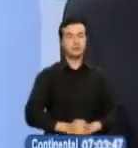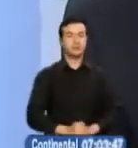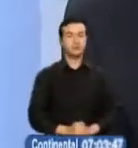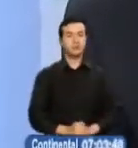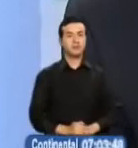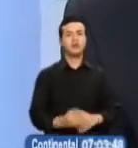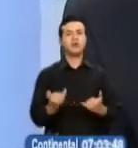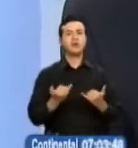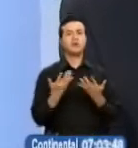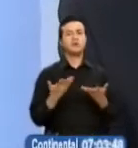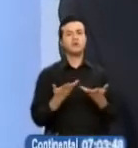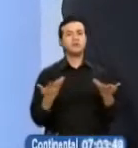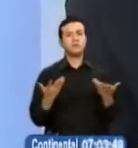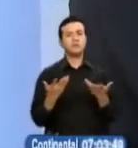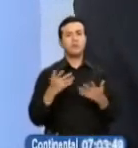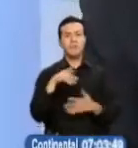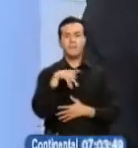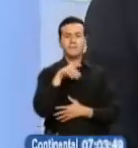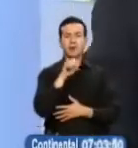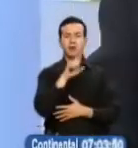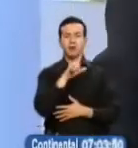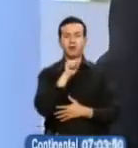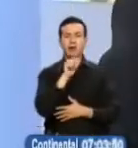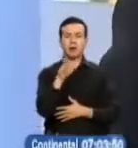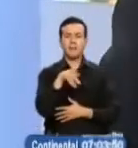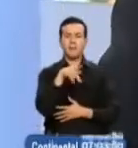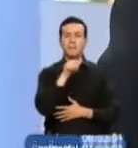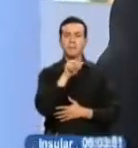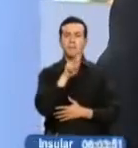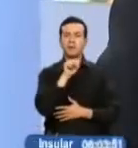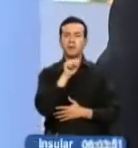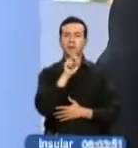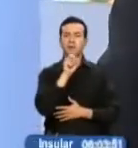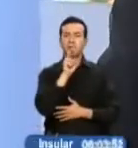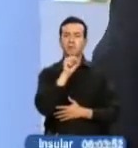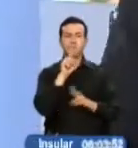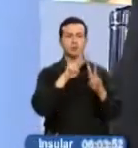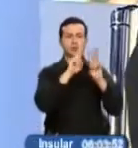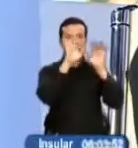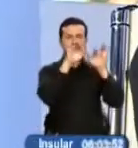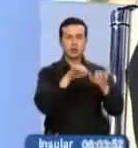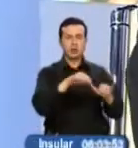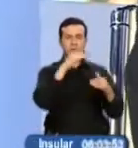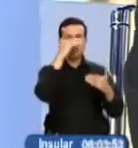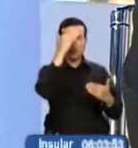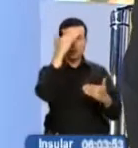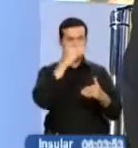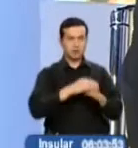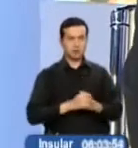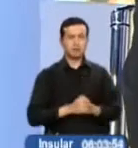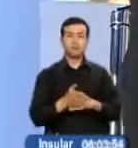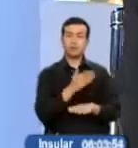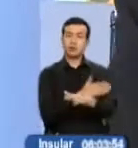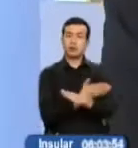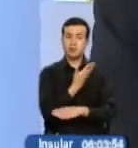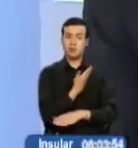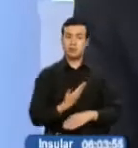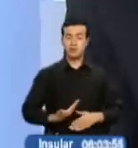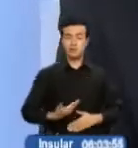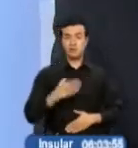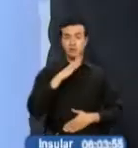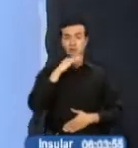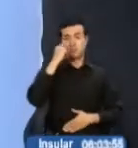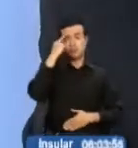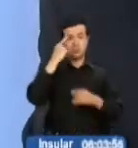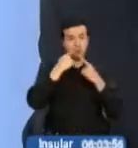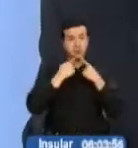Bueno, el día de hoy vamos a hablar con Paola Pavón, secretaria de la Política, sobre lo que anunció el presidente de la República en